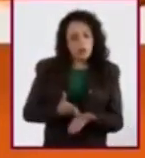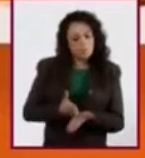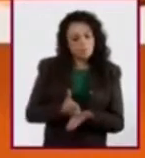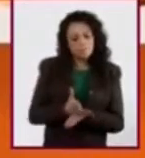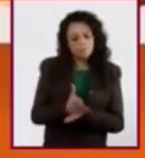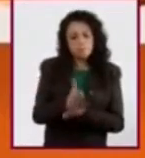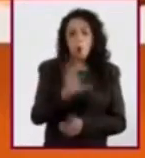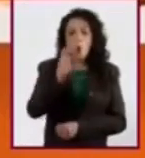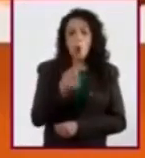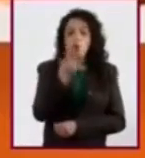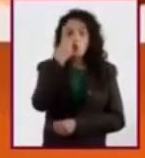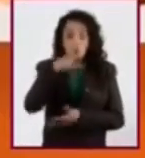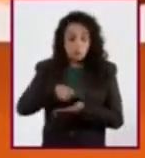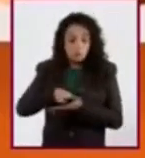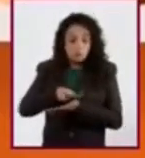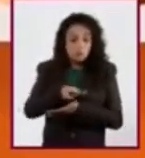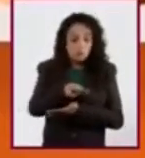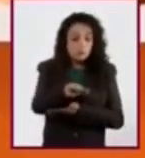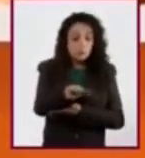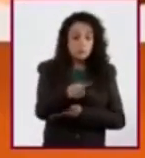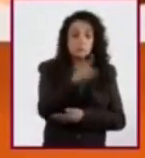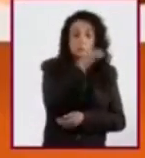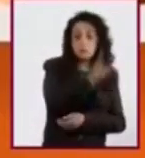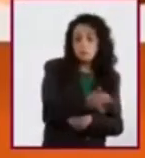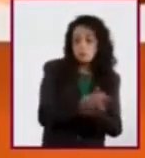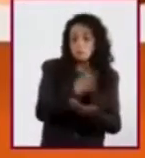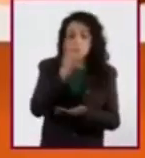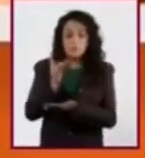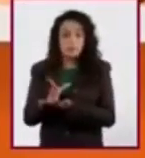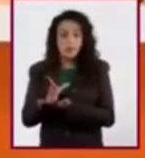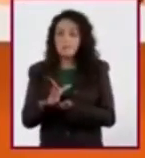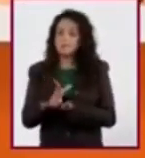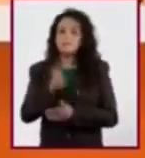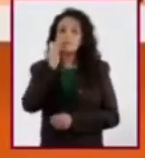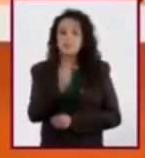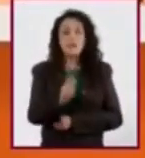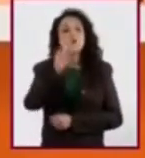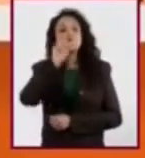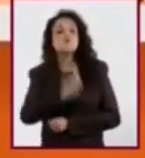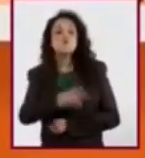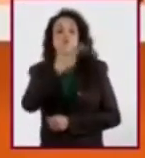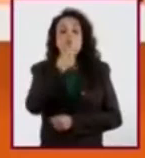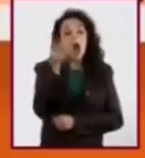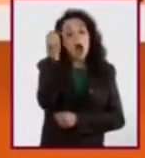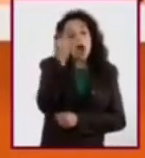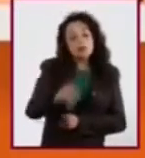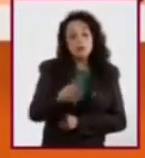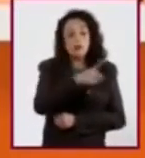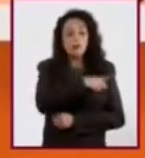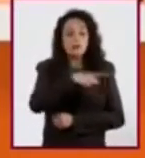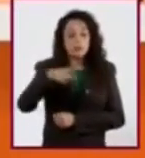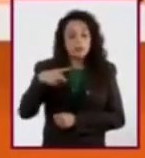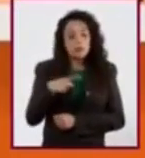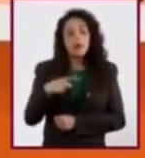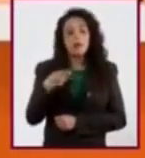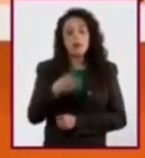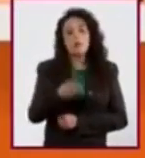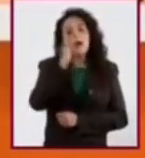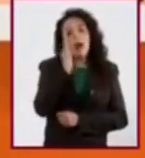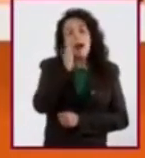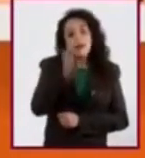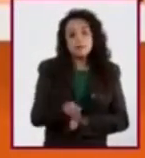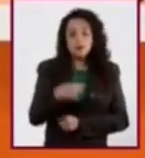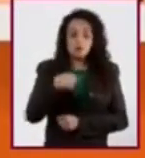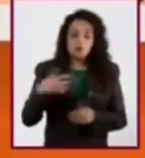dos formas de ser posibles. Esto implicaría encasillar a la mujer y al hombre para que forzosamente asuman determinados